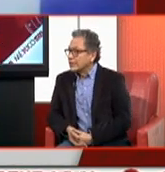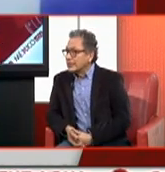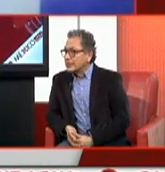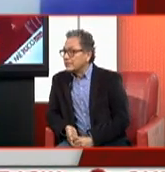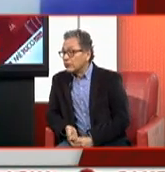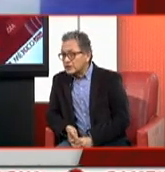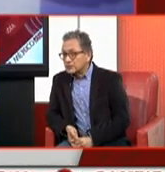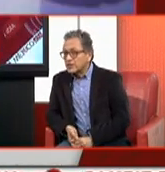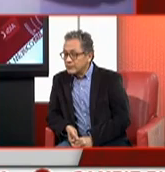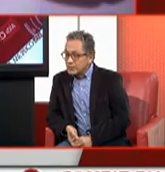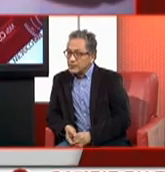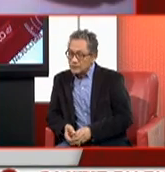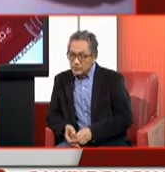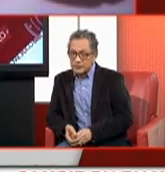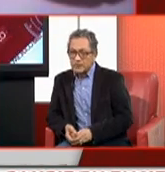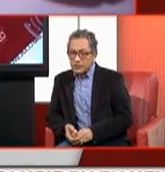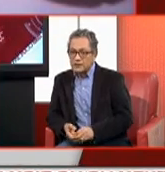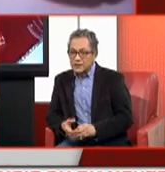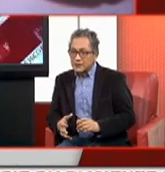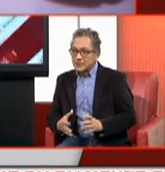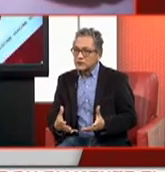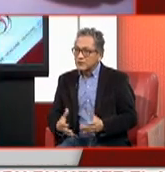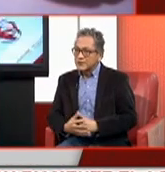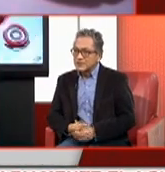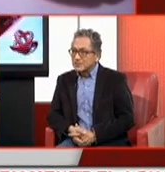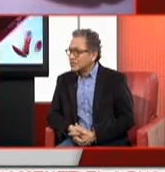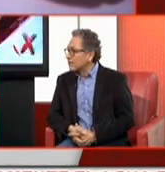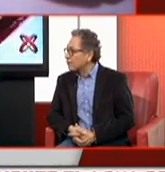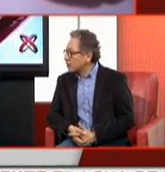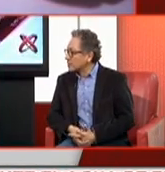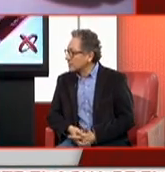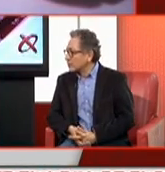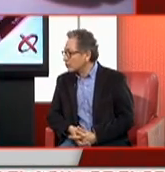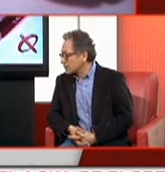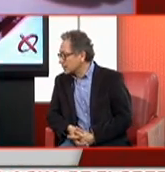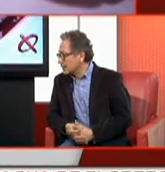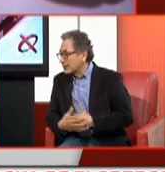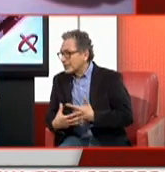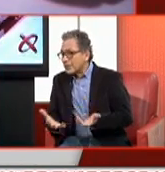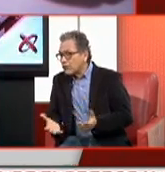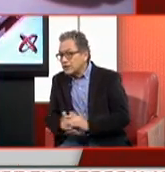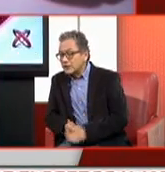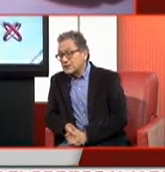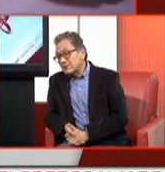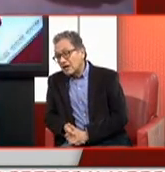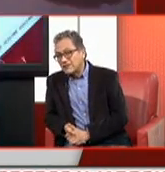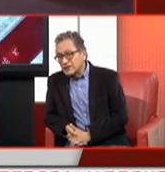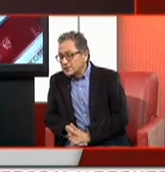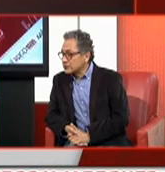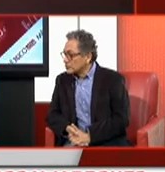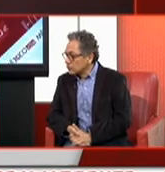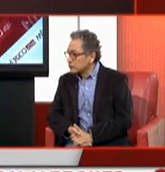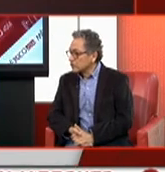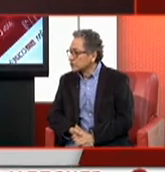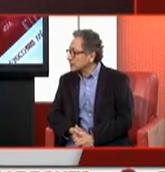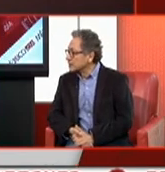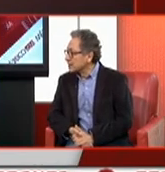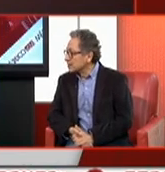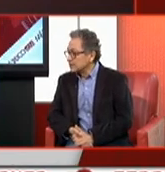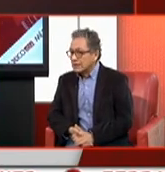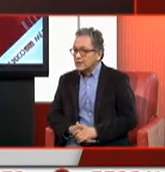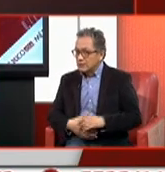mezclado. Y por eso también yo me explico que tenemos una presencia tan fuerte de la muerte. La muerte, a diferencia de otras